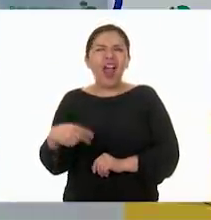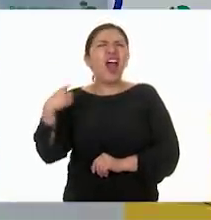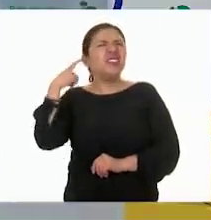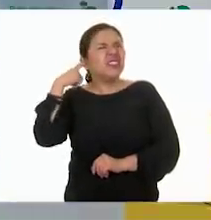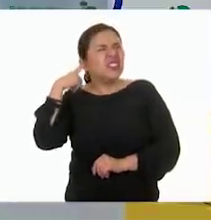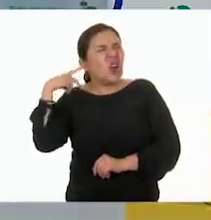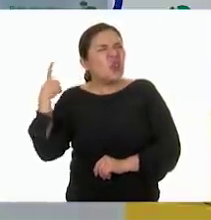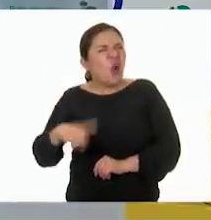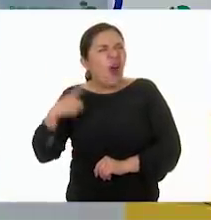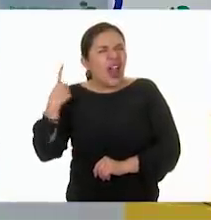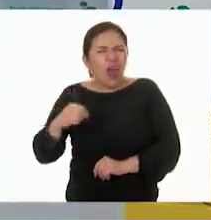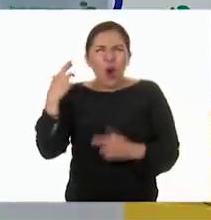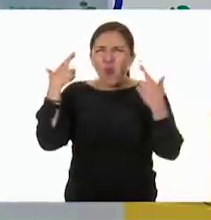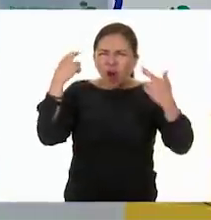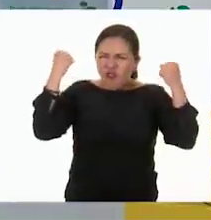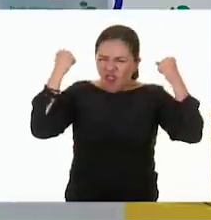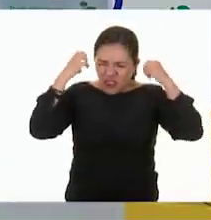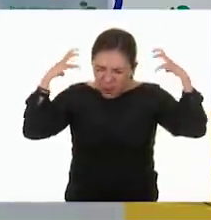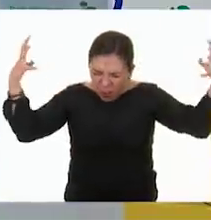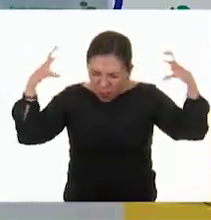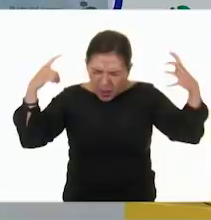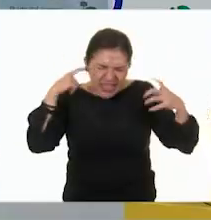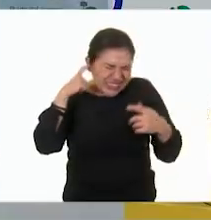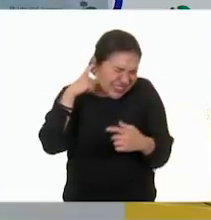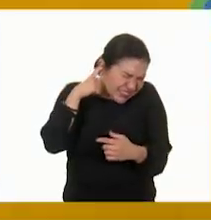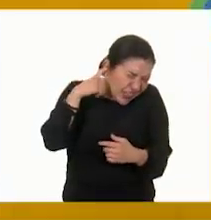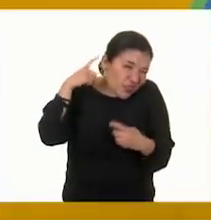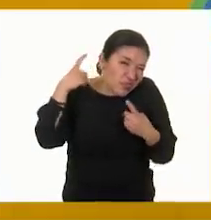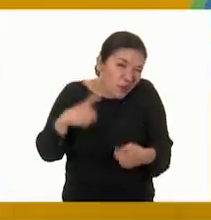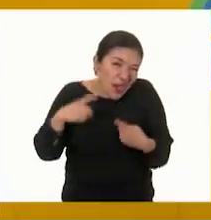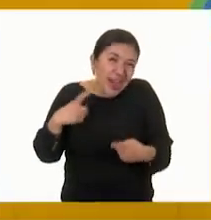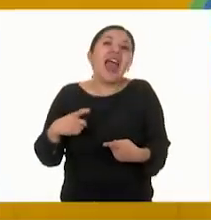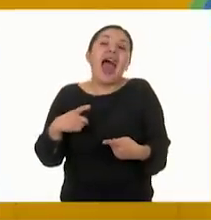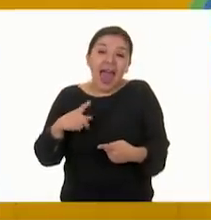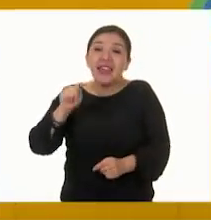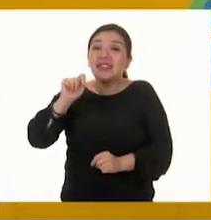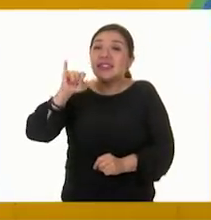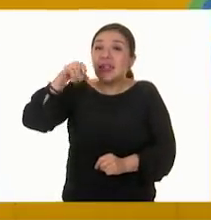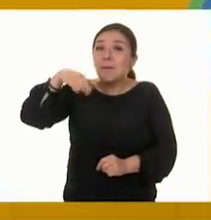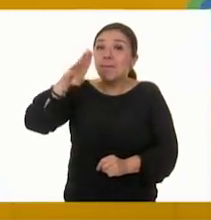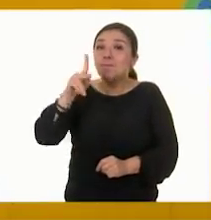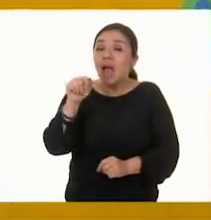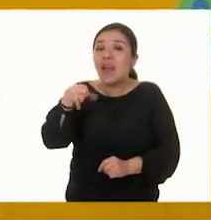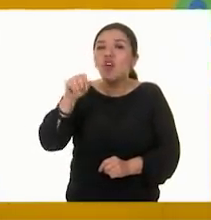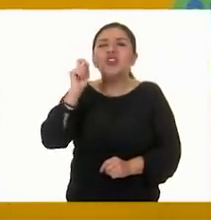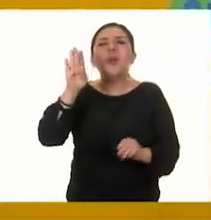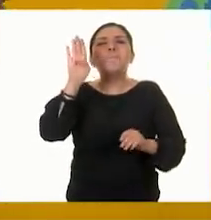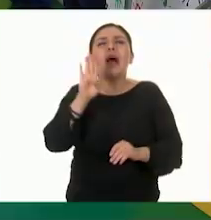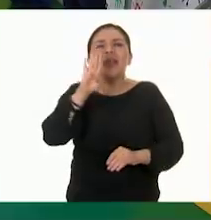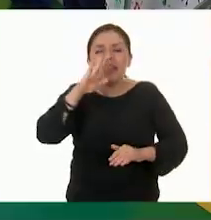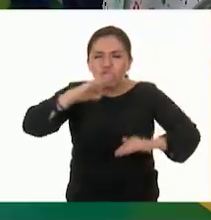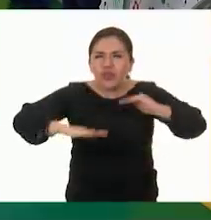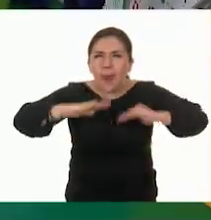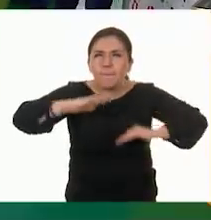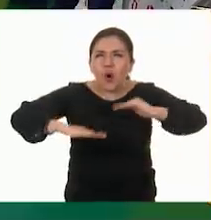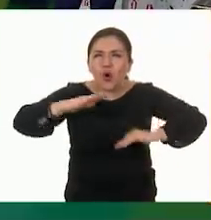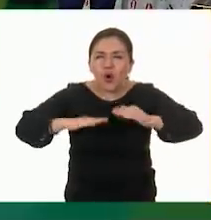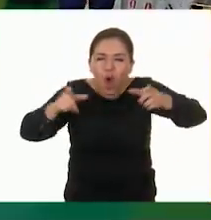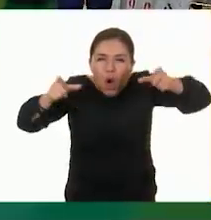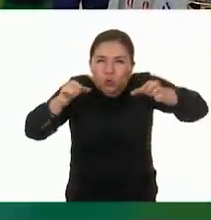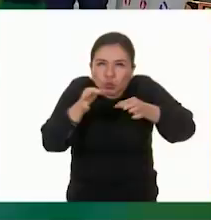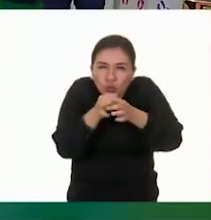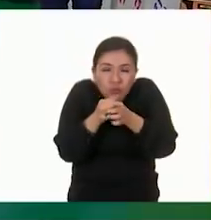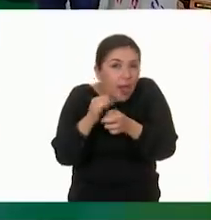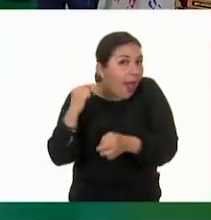duele el tímpano, o esa música está tan fuerte que me duele el tímpano. ¿Lo has escuchado? Sí, sí lo he escuchado. Es como un tamborcito. Ok.